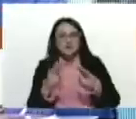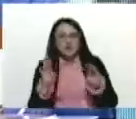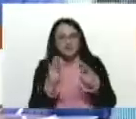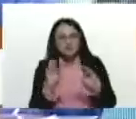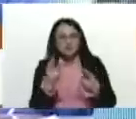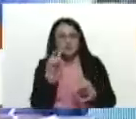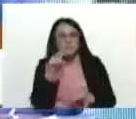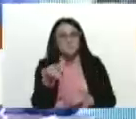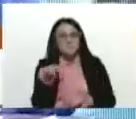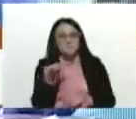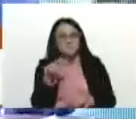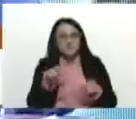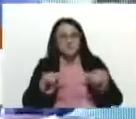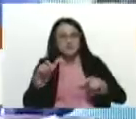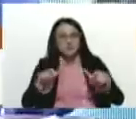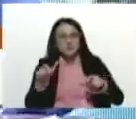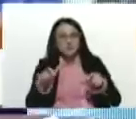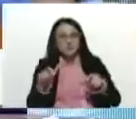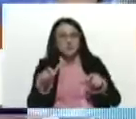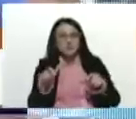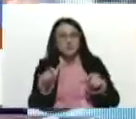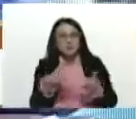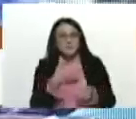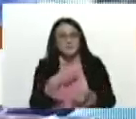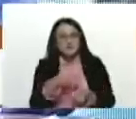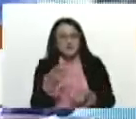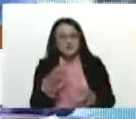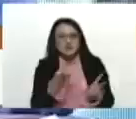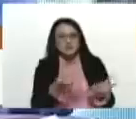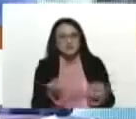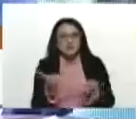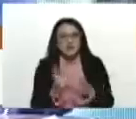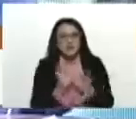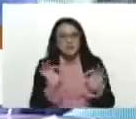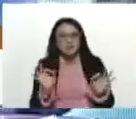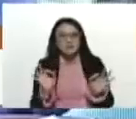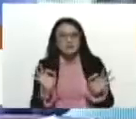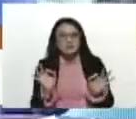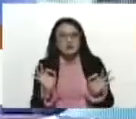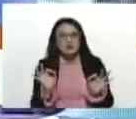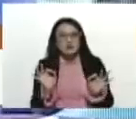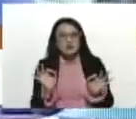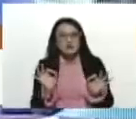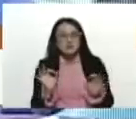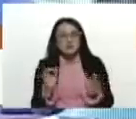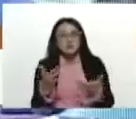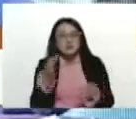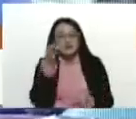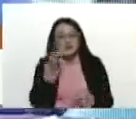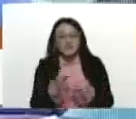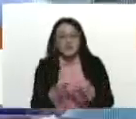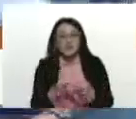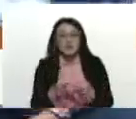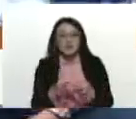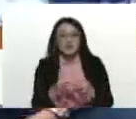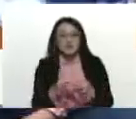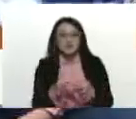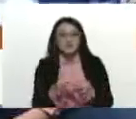de nuestra gente tenemos compañero presidente compañeros invitados especiales nuestra esperanza puesta